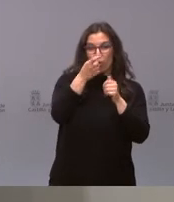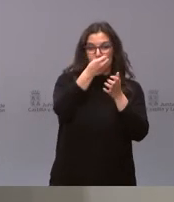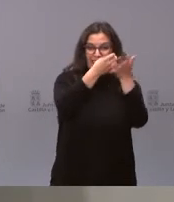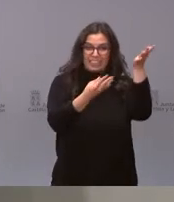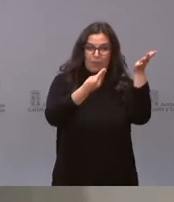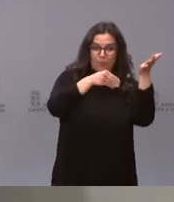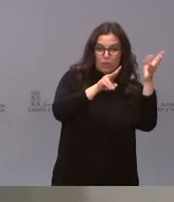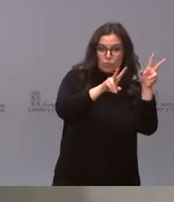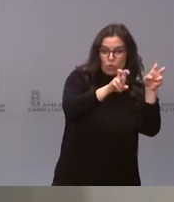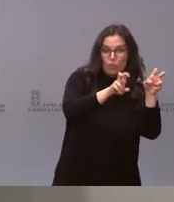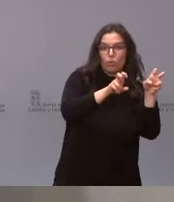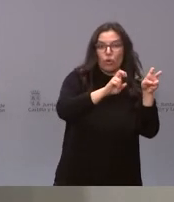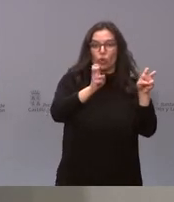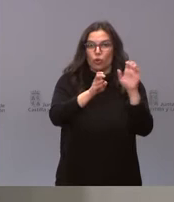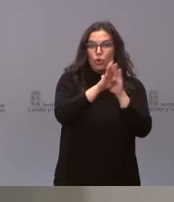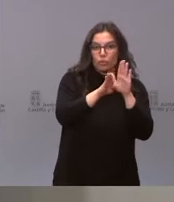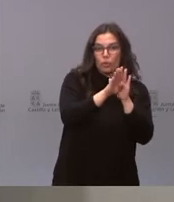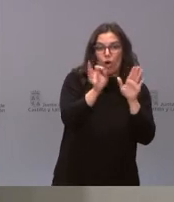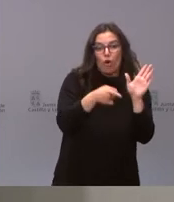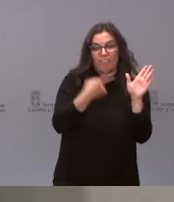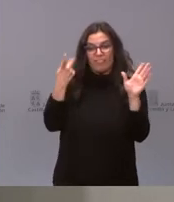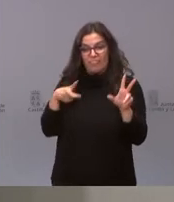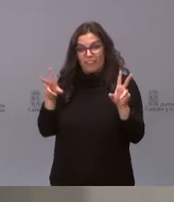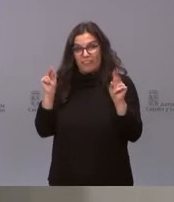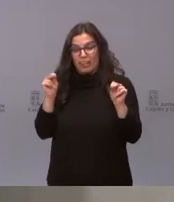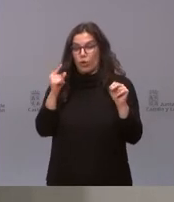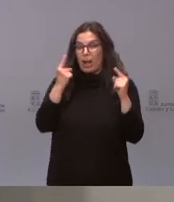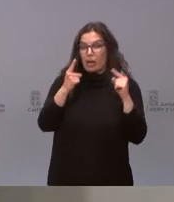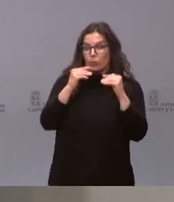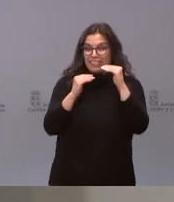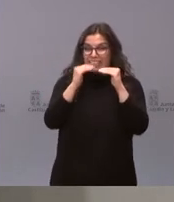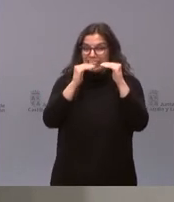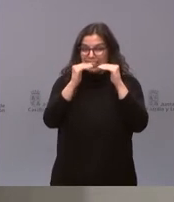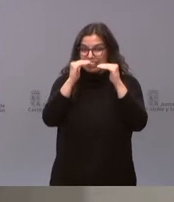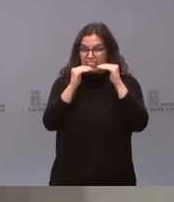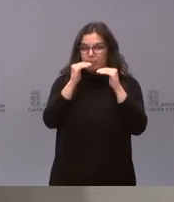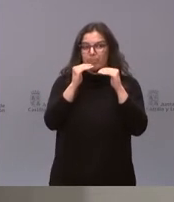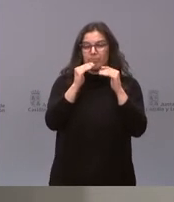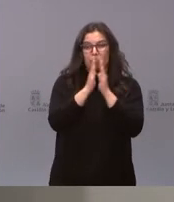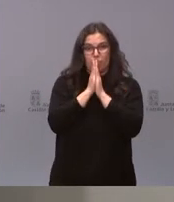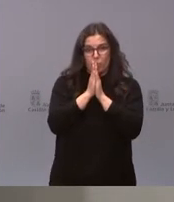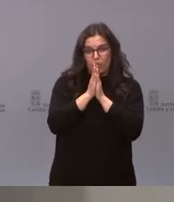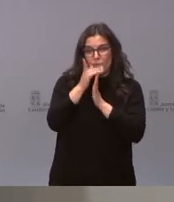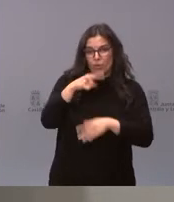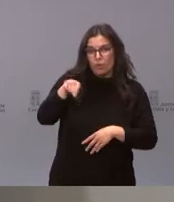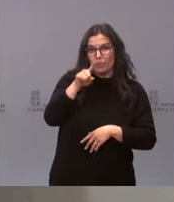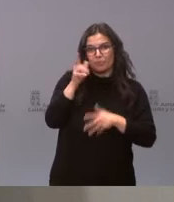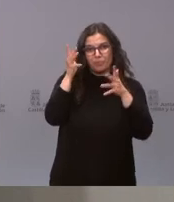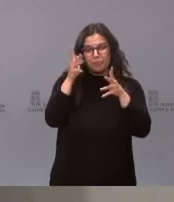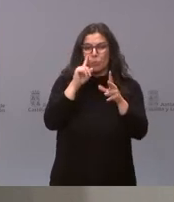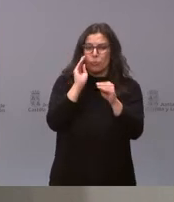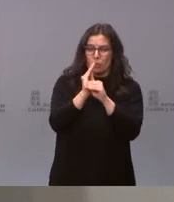mantienen como los que salen o como otros que están muy cerca de cumplir los criterios por favor sean muy